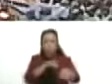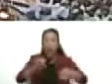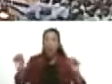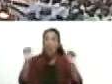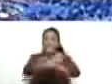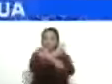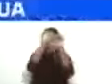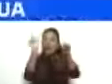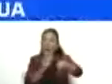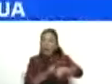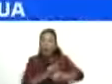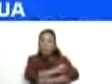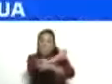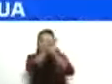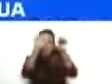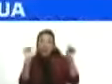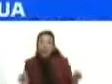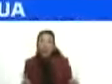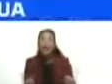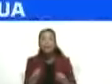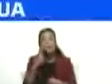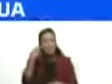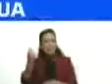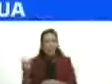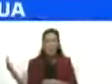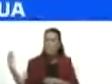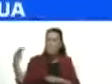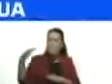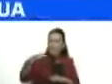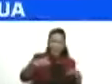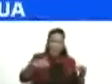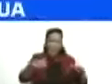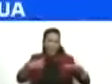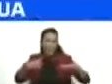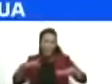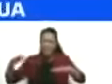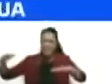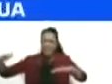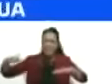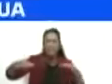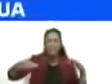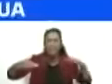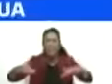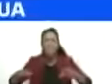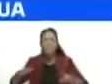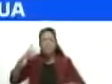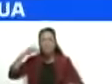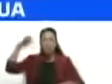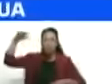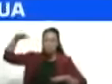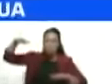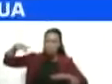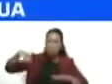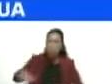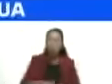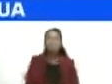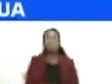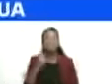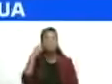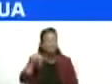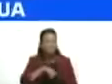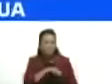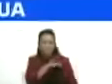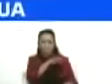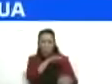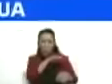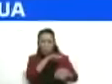mañana, y sigue llegando, y bajaron, y